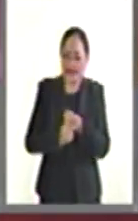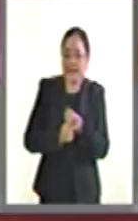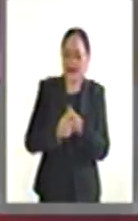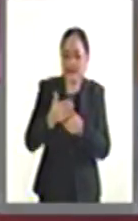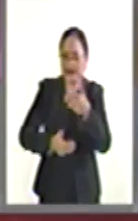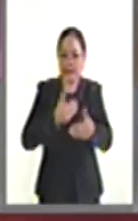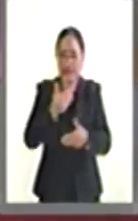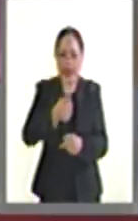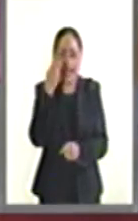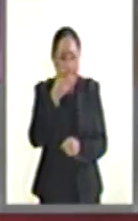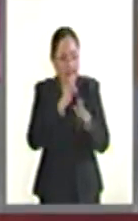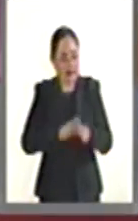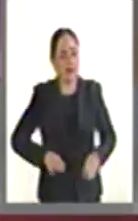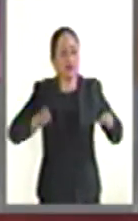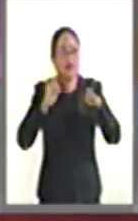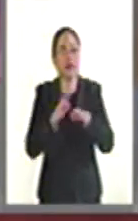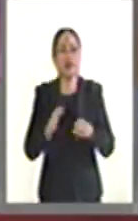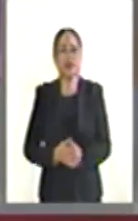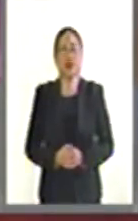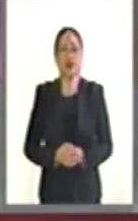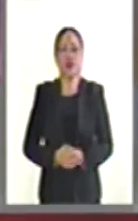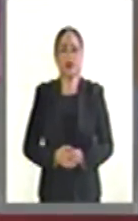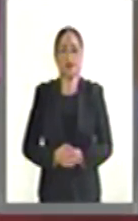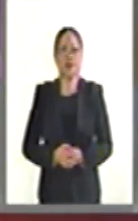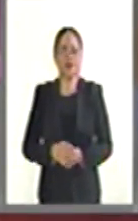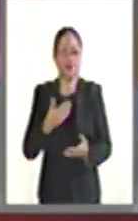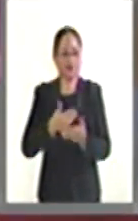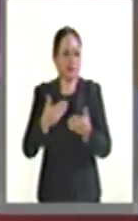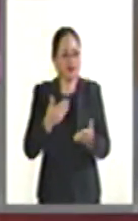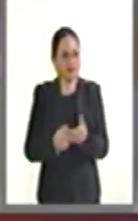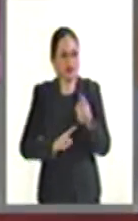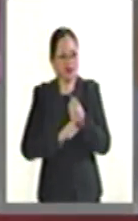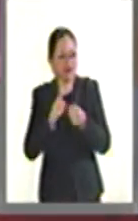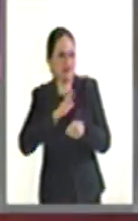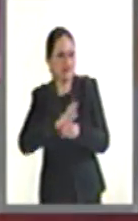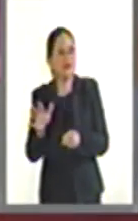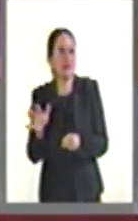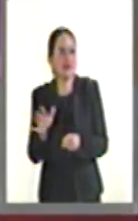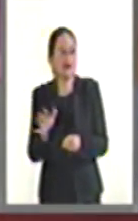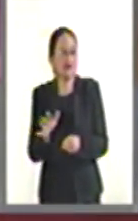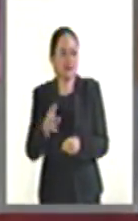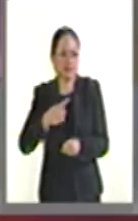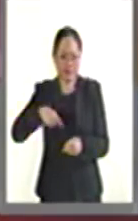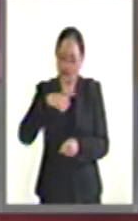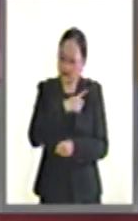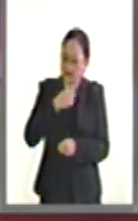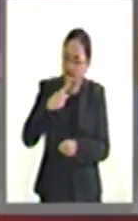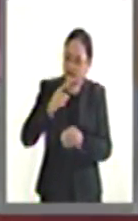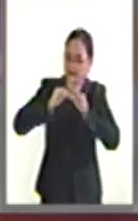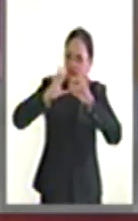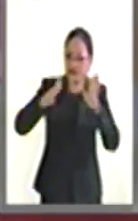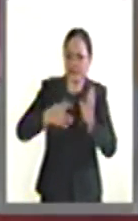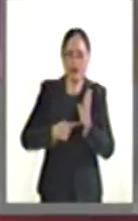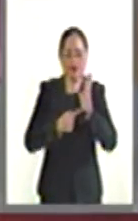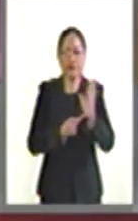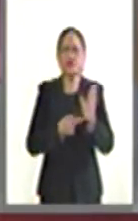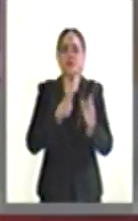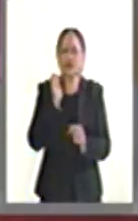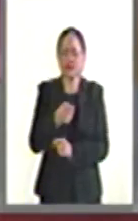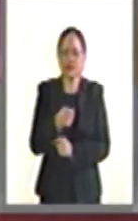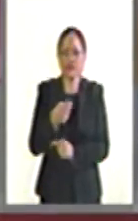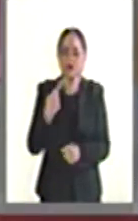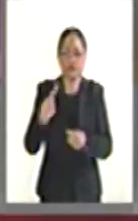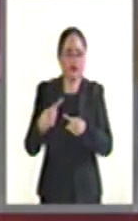país. La cuestión en este momento es tener plena certeza de que